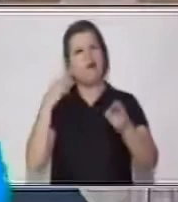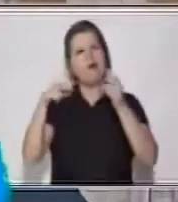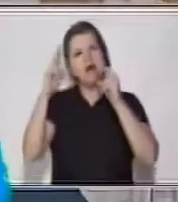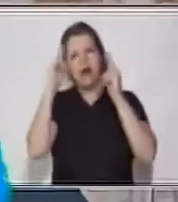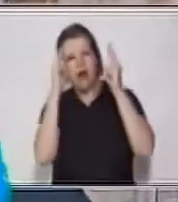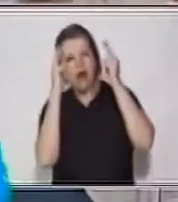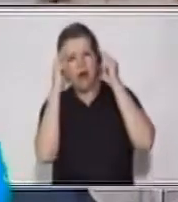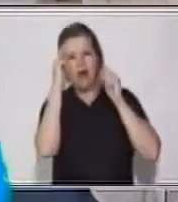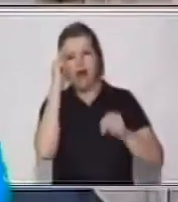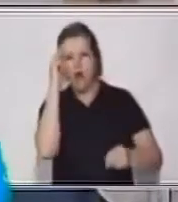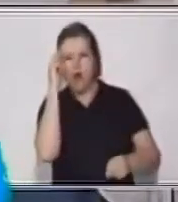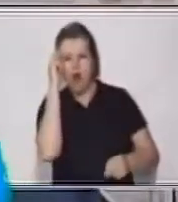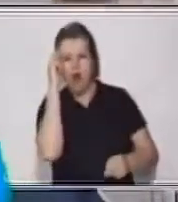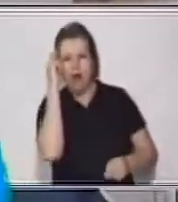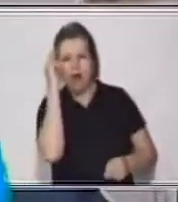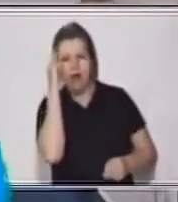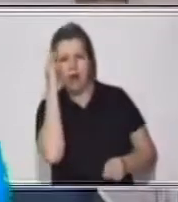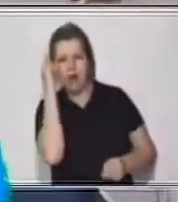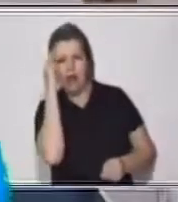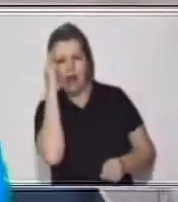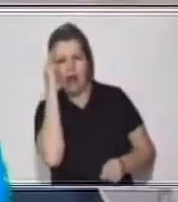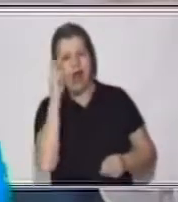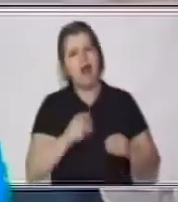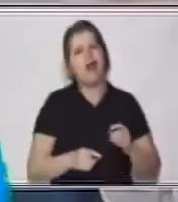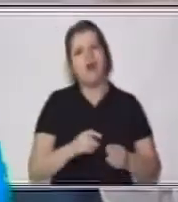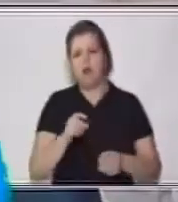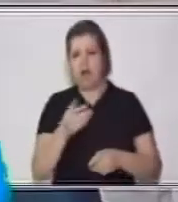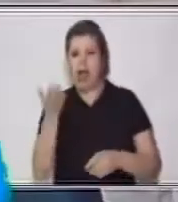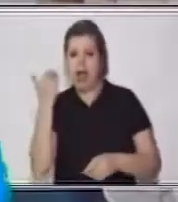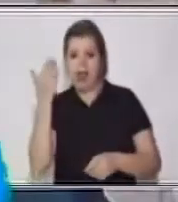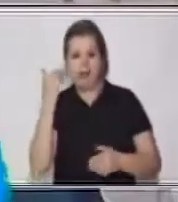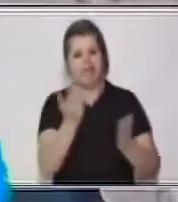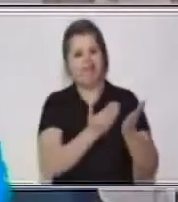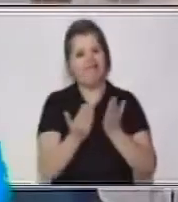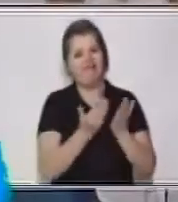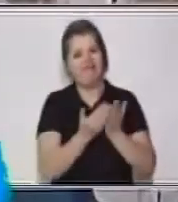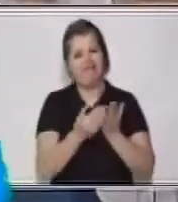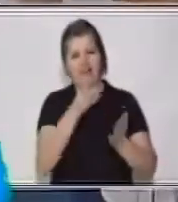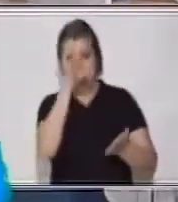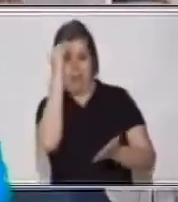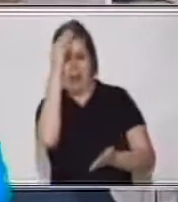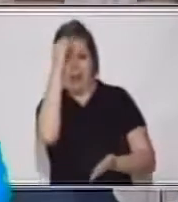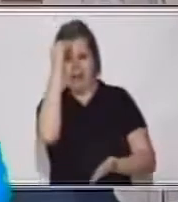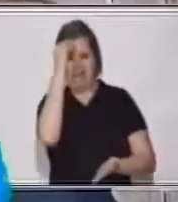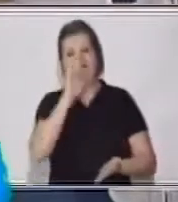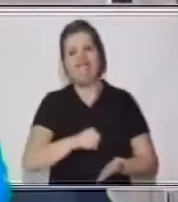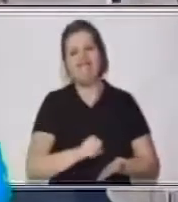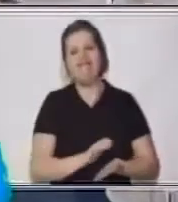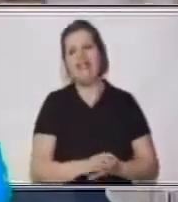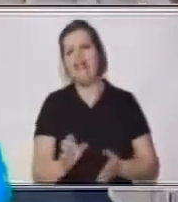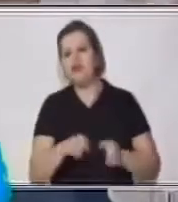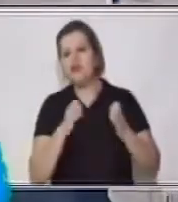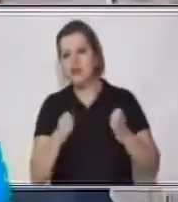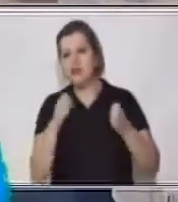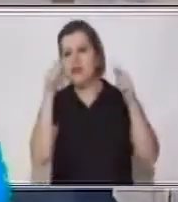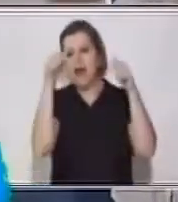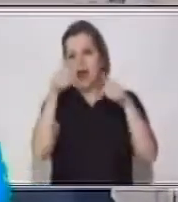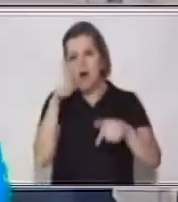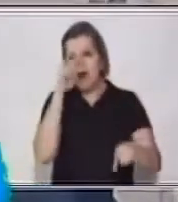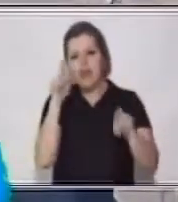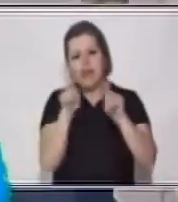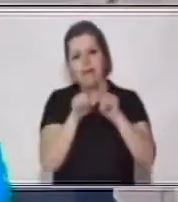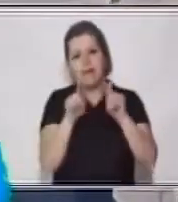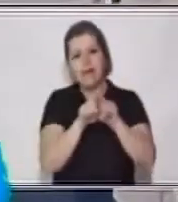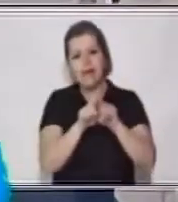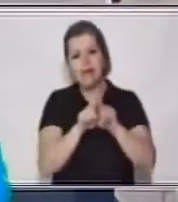que nosotros podamos comprender qué es el estudio que vamos a estar realizando, porque es parte fundamental que nosotros especifiquemos que hoy